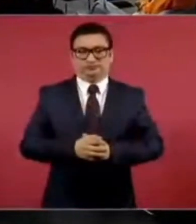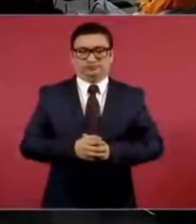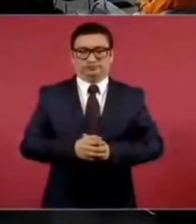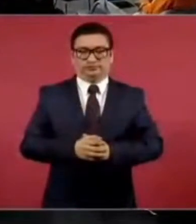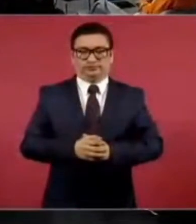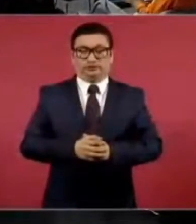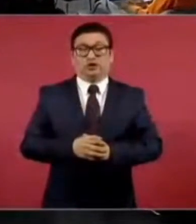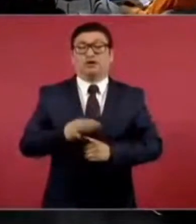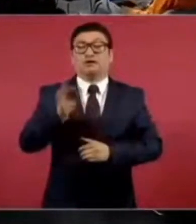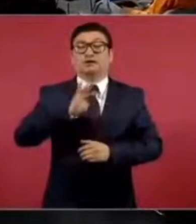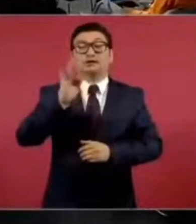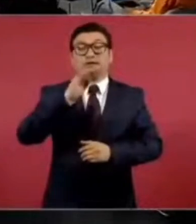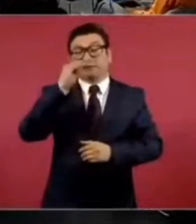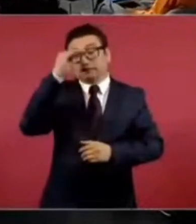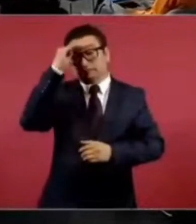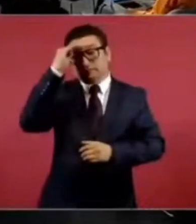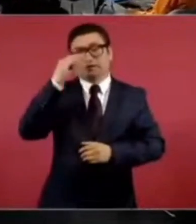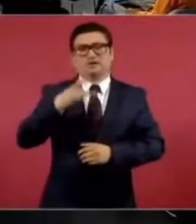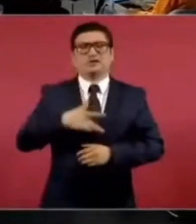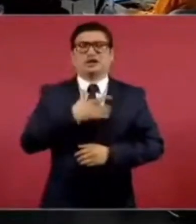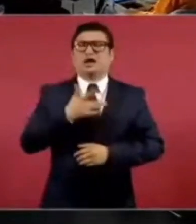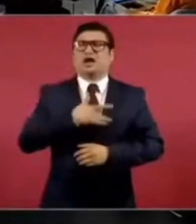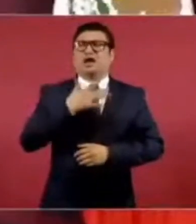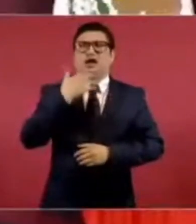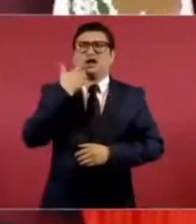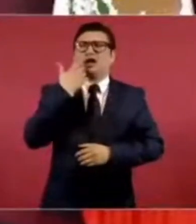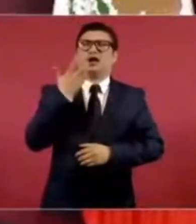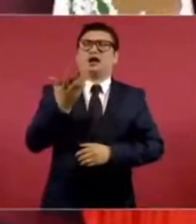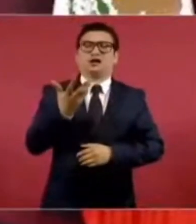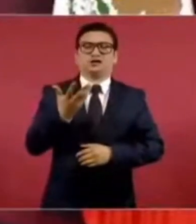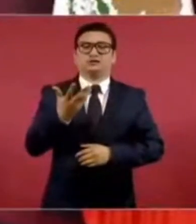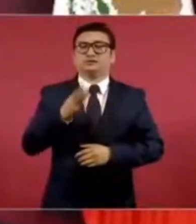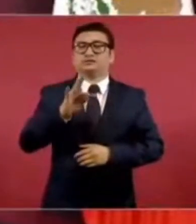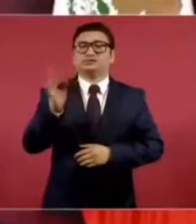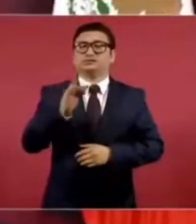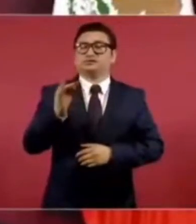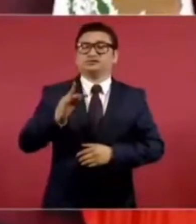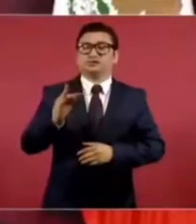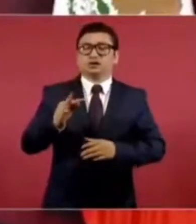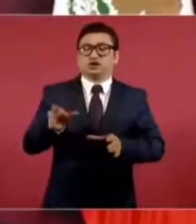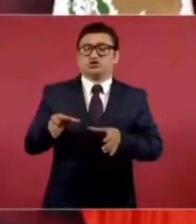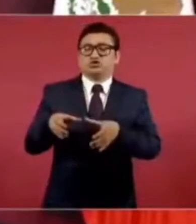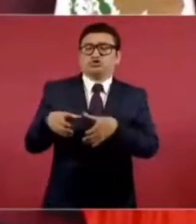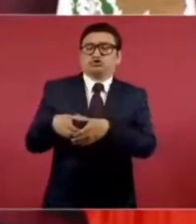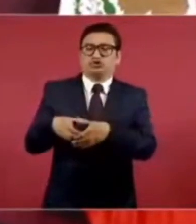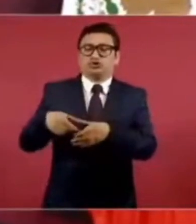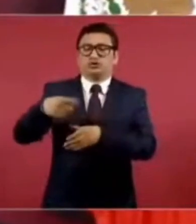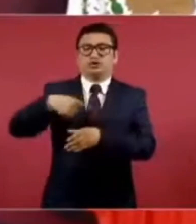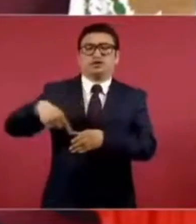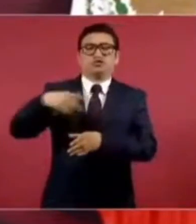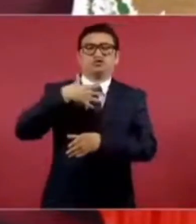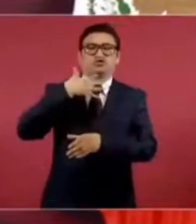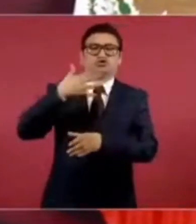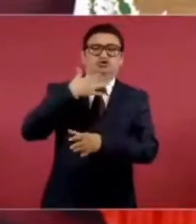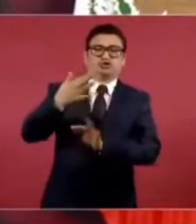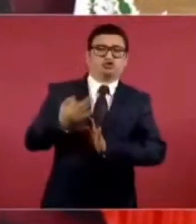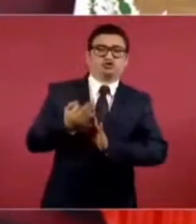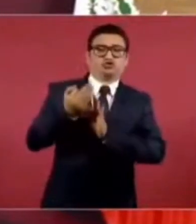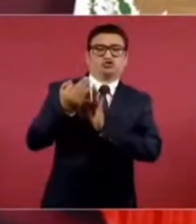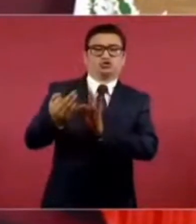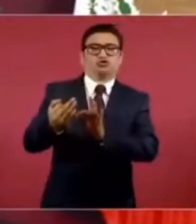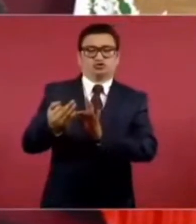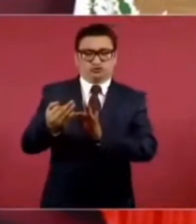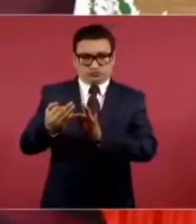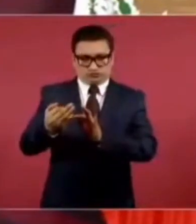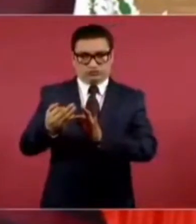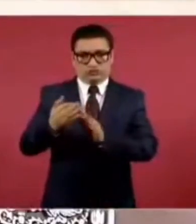que si se quiere enfrentar a una minoría corrupta, si se quiere llevar a